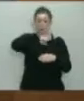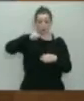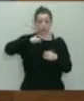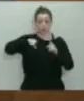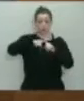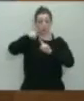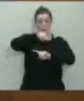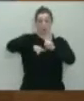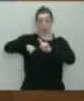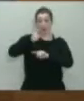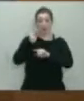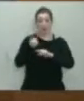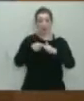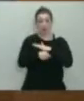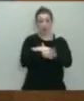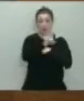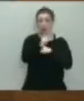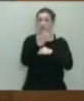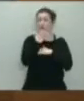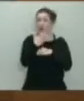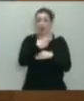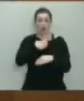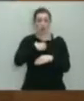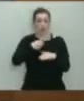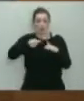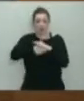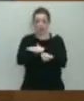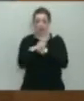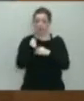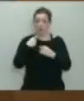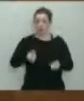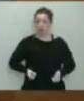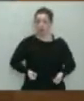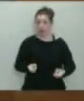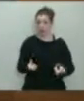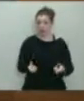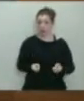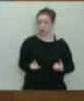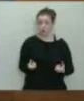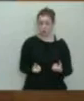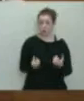de financiación, si son incapaces de financiar el gasto corriente,